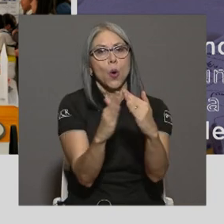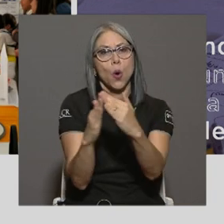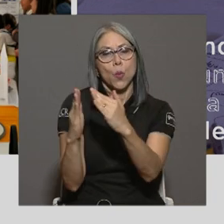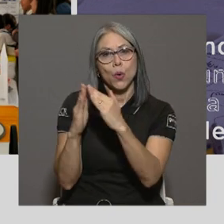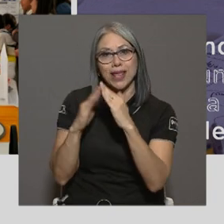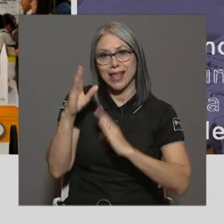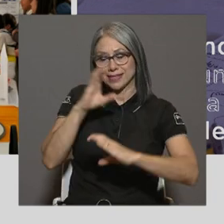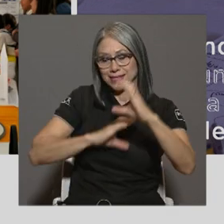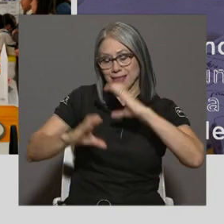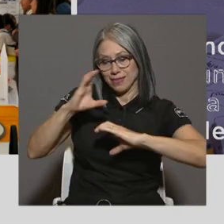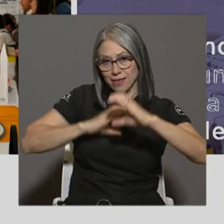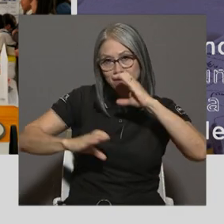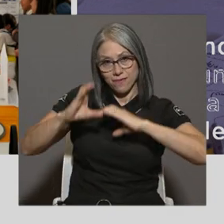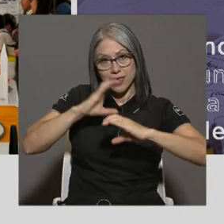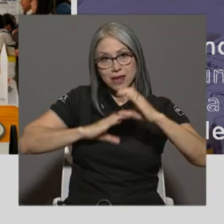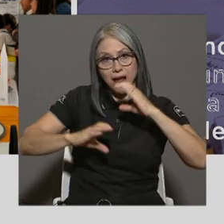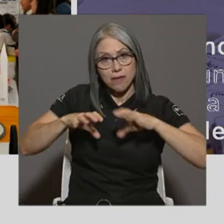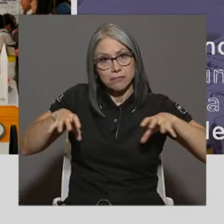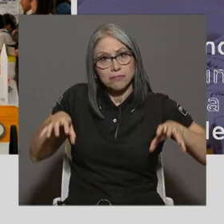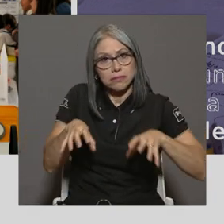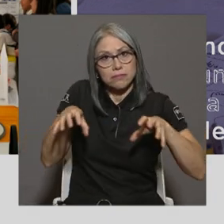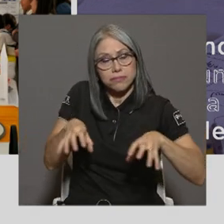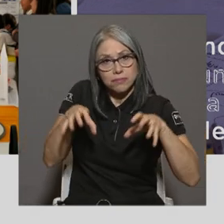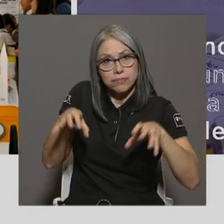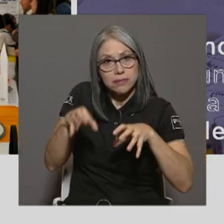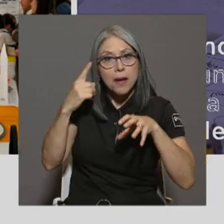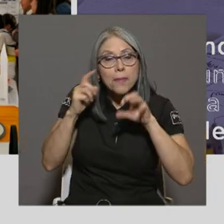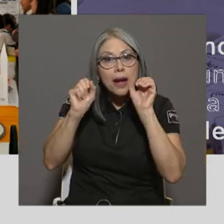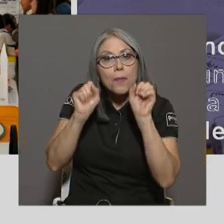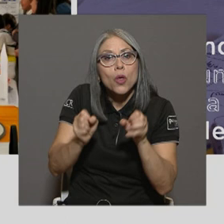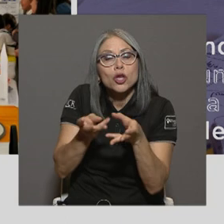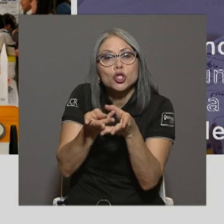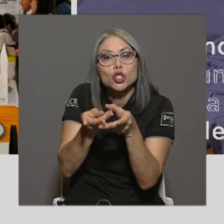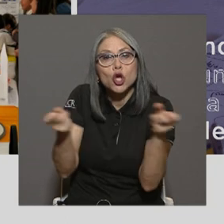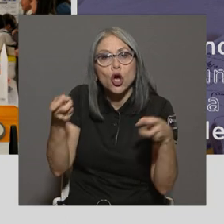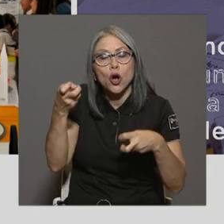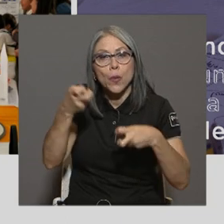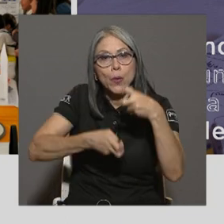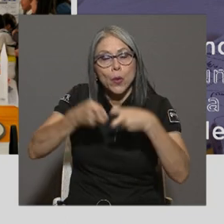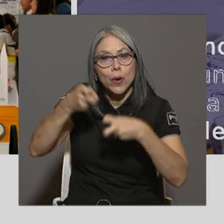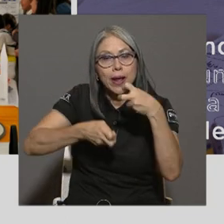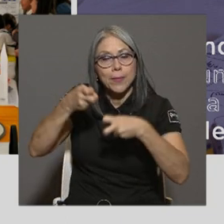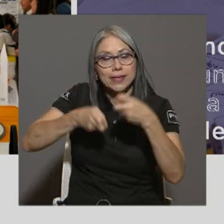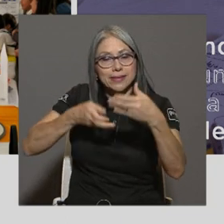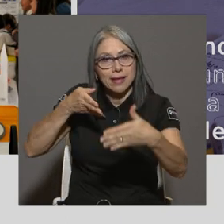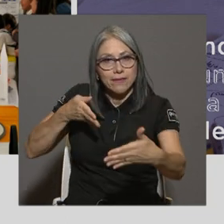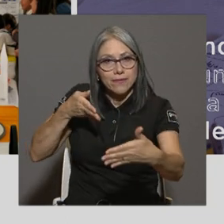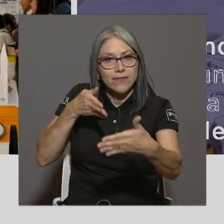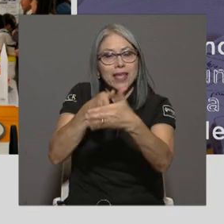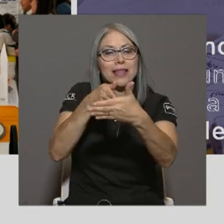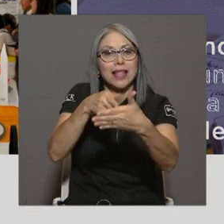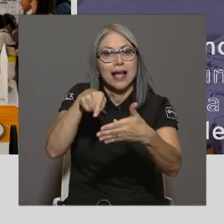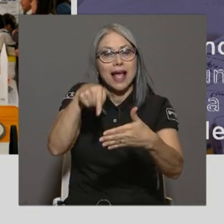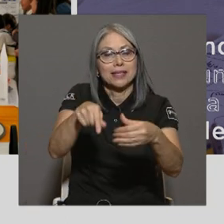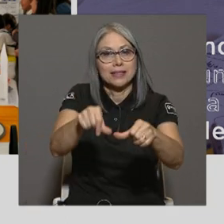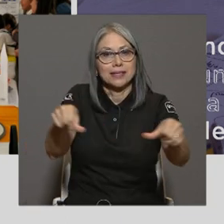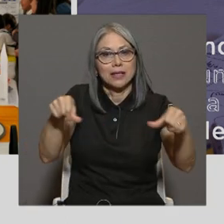científica se moviliza para generar las soluciones a los problemas que afectan al